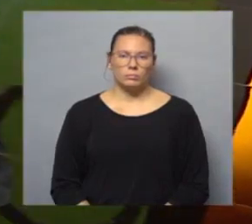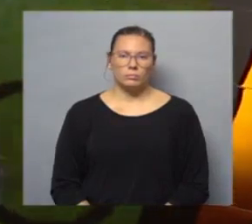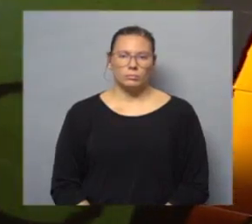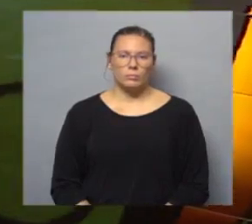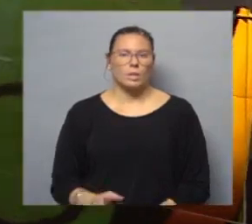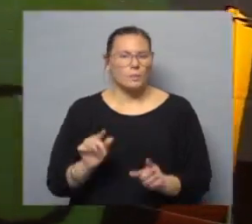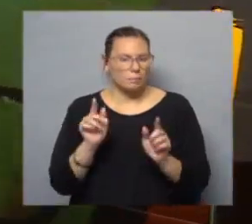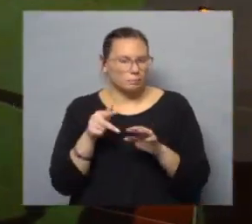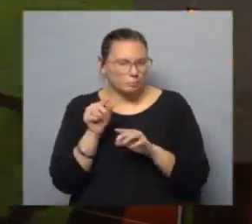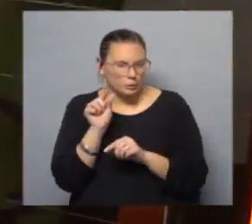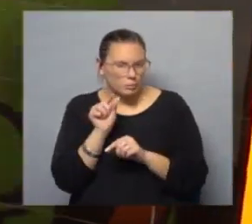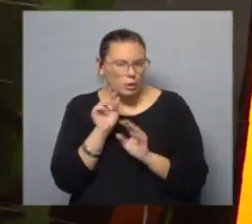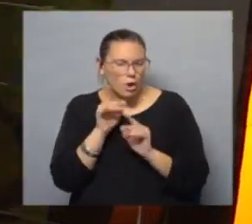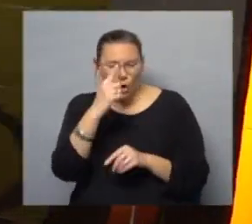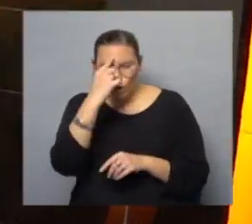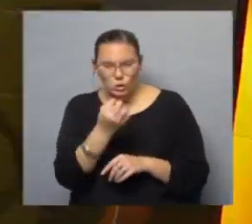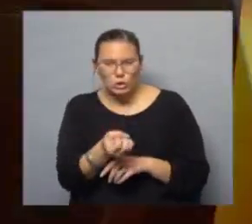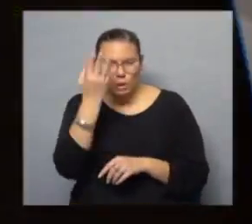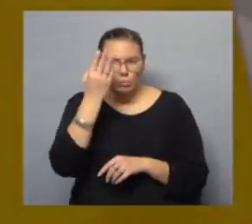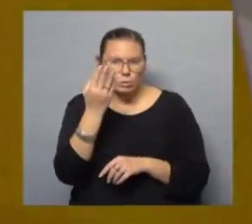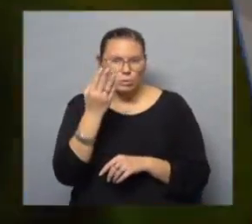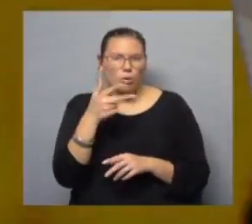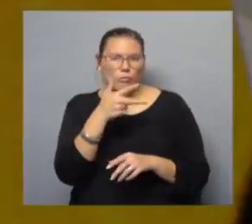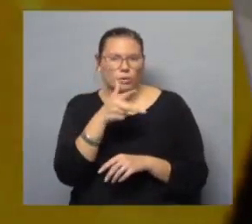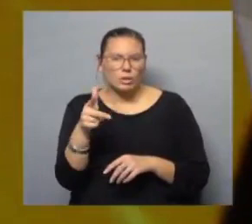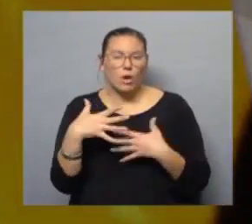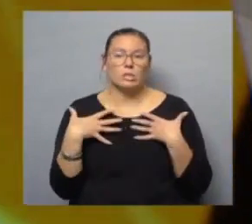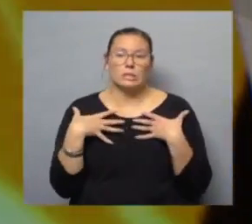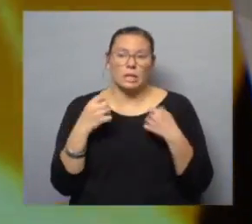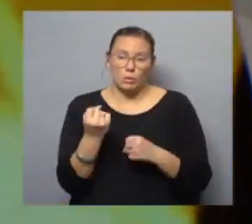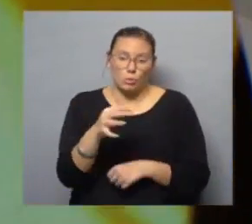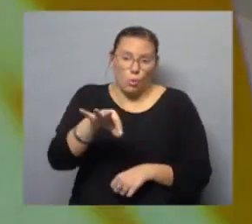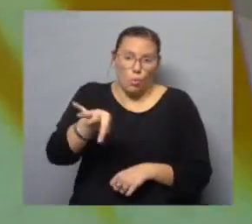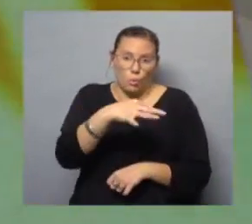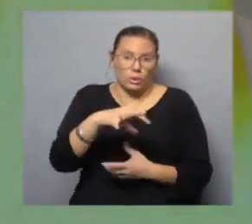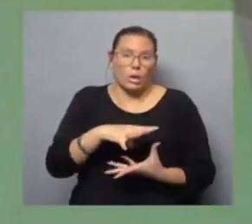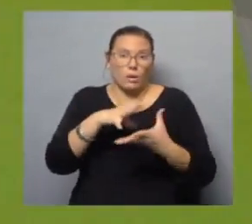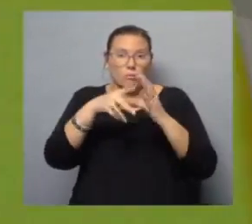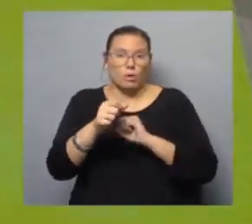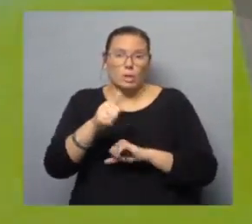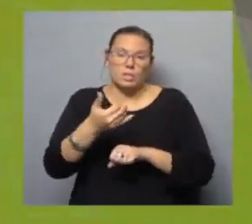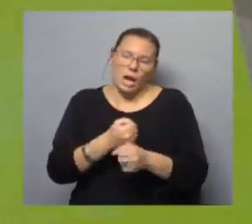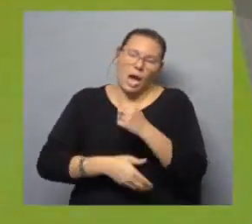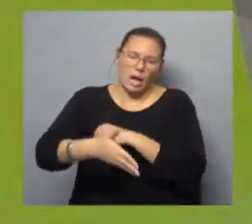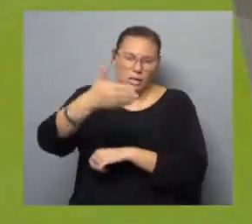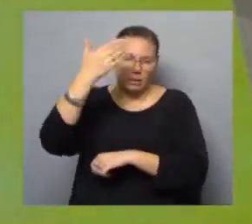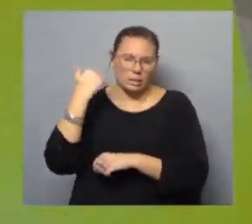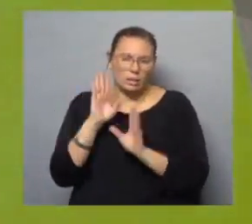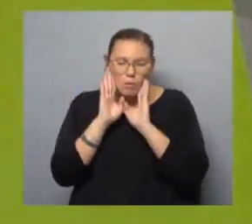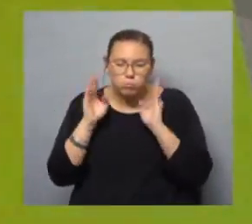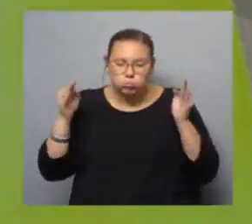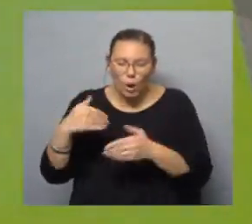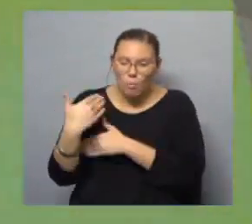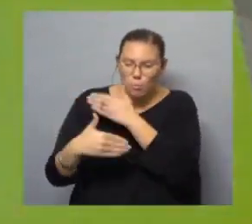Me detengo un segundo, Daniela, en ese concepto que aparece allí en el video de Una Salud y que es la manera en la que desde hace bastantes años se tiende a enfocar todo el